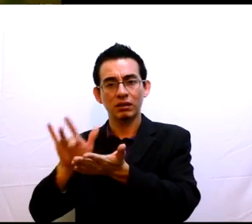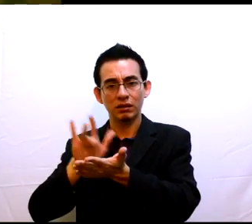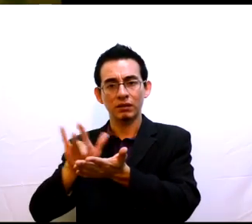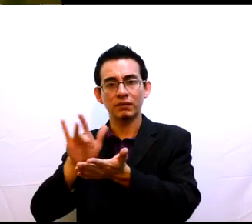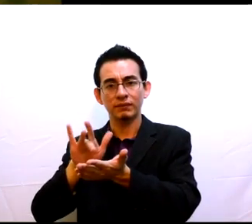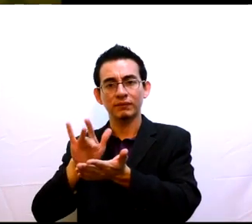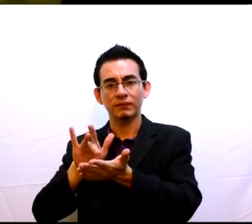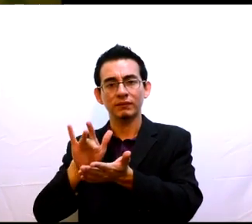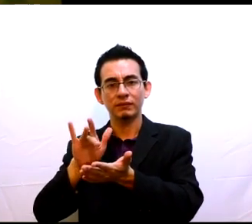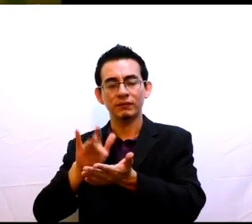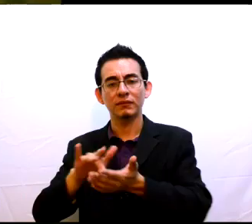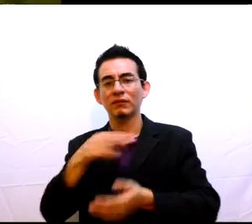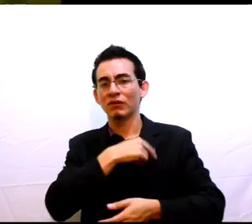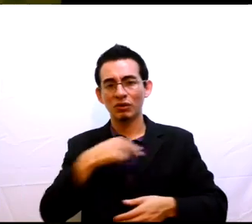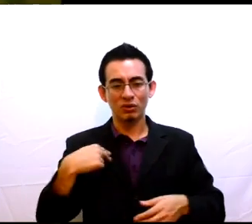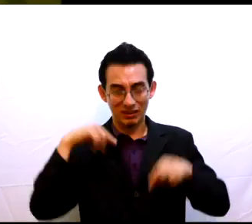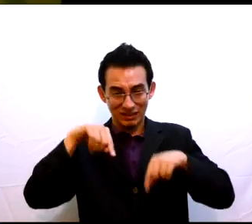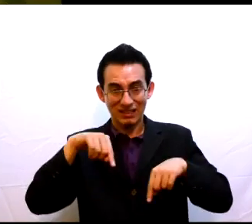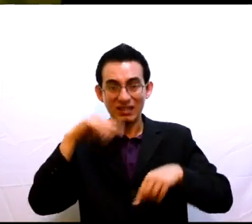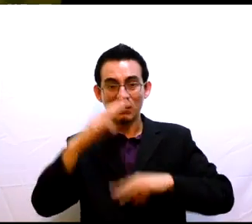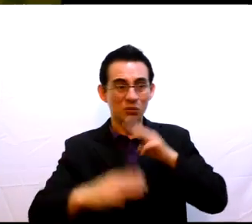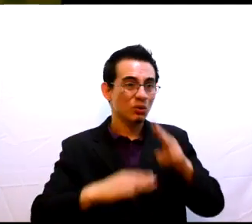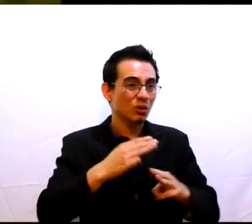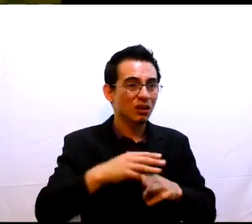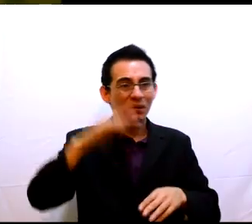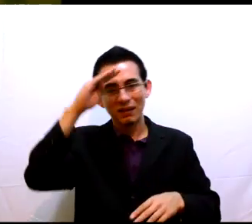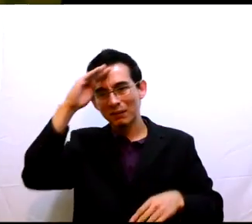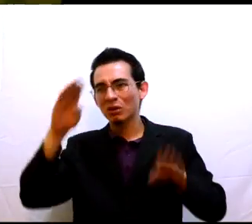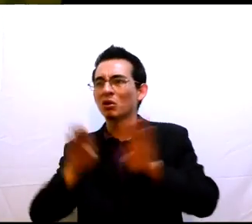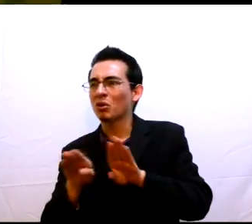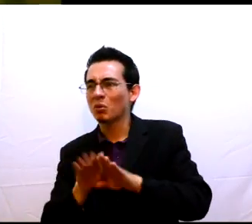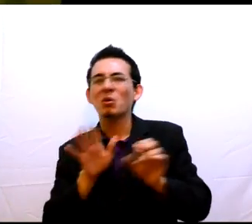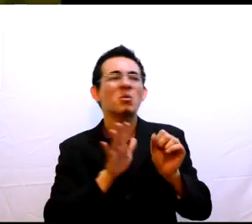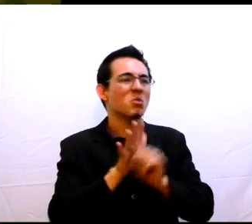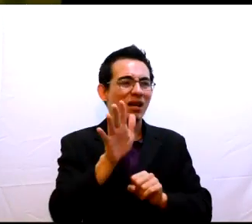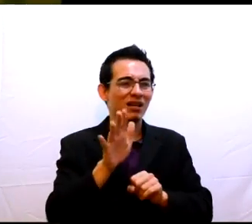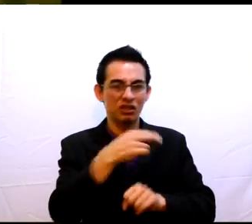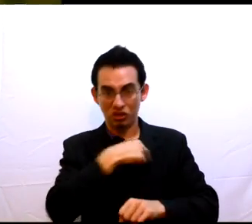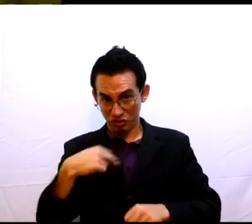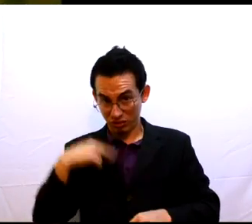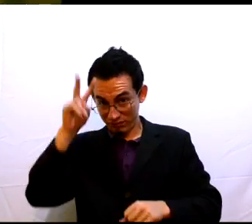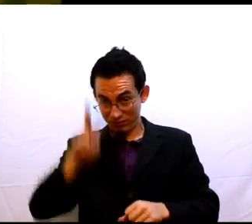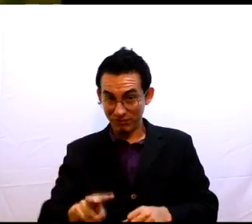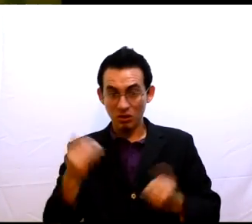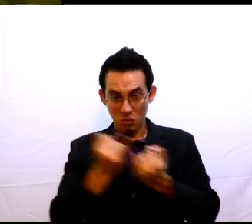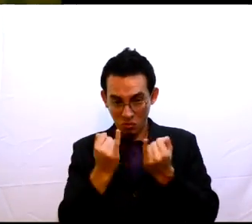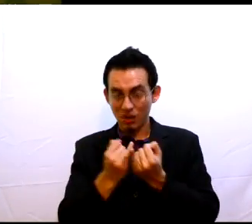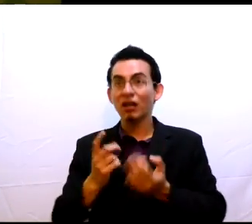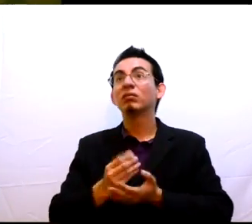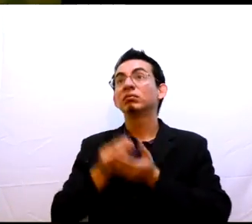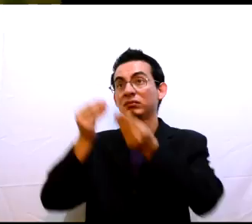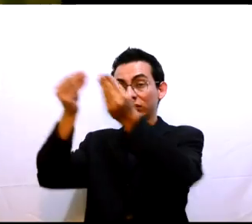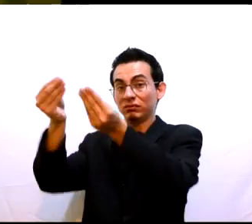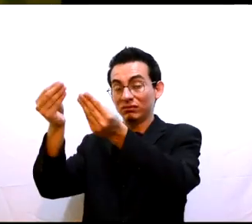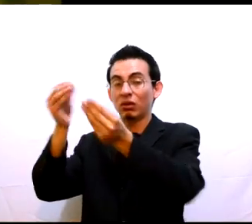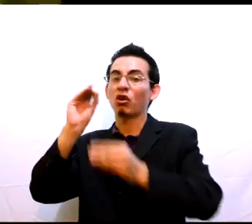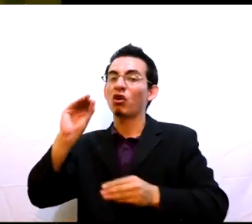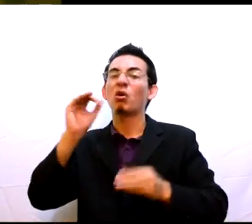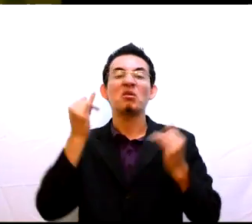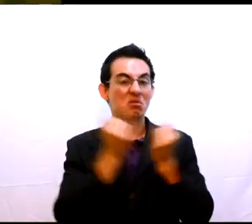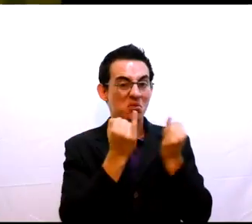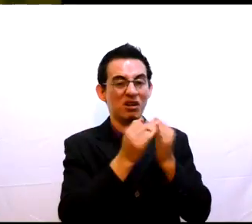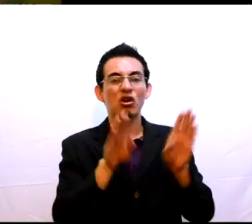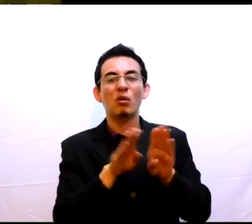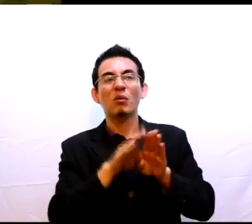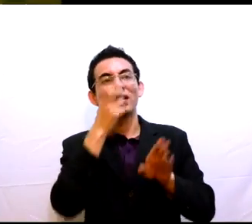estamos haciendo tesoros aquí o arriba en el cielo compartes lo que dios te da o eres como aquel